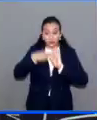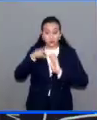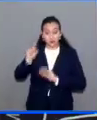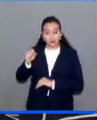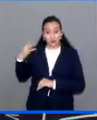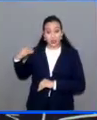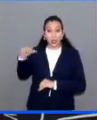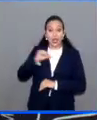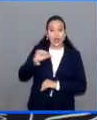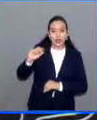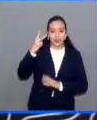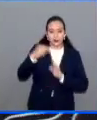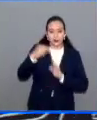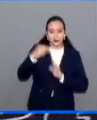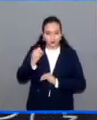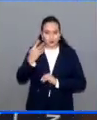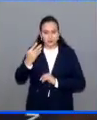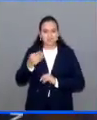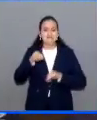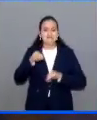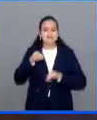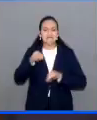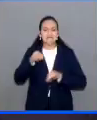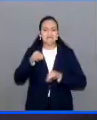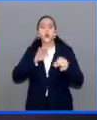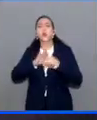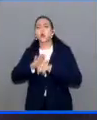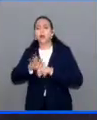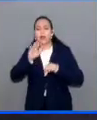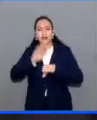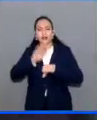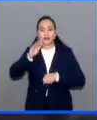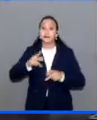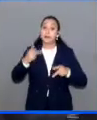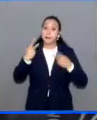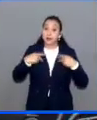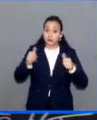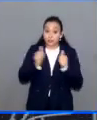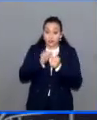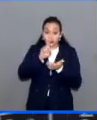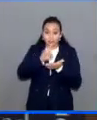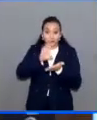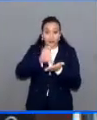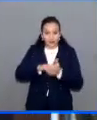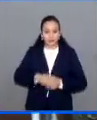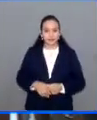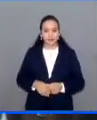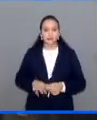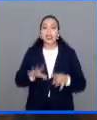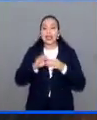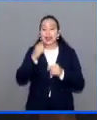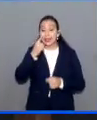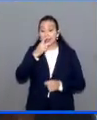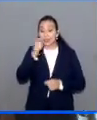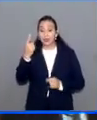2023-2024 sobre la agenda de derechos de personas con discapacidad. Se destacó que de los 101.547 servicios de